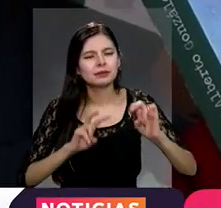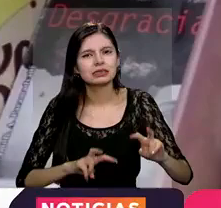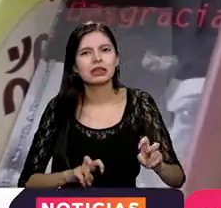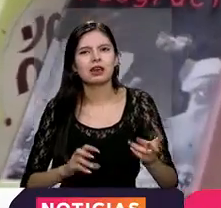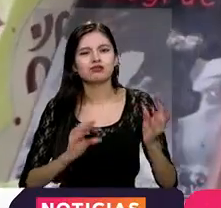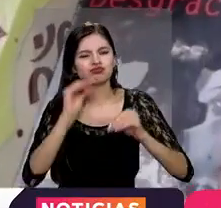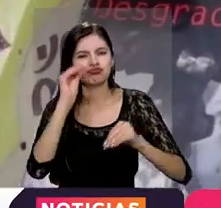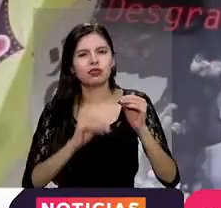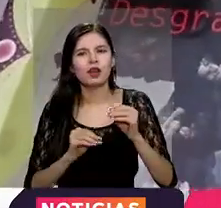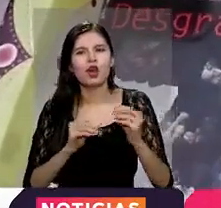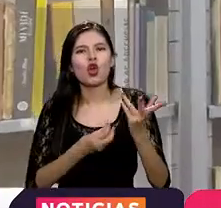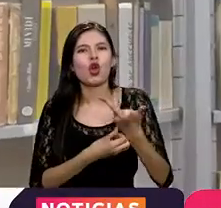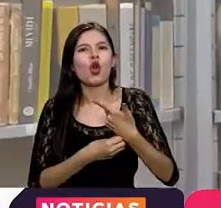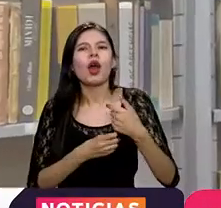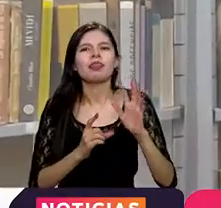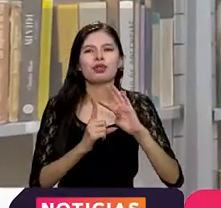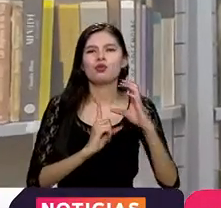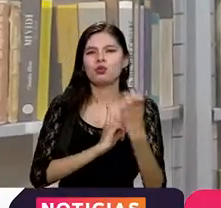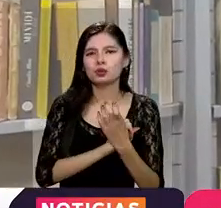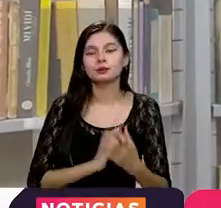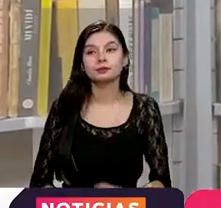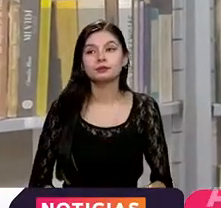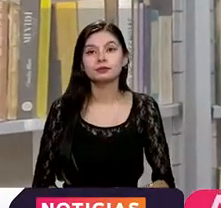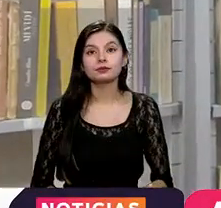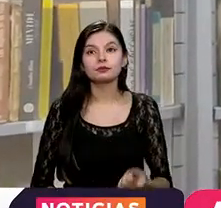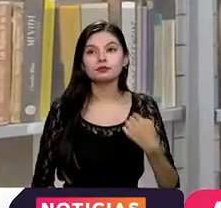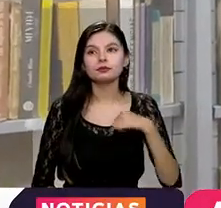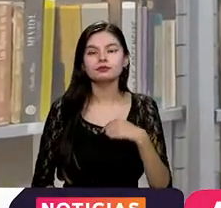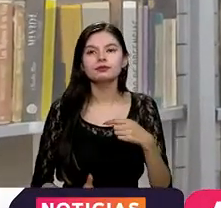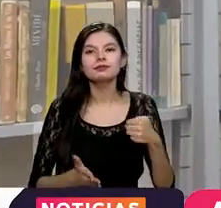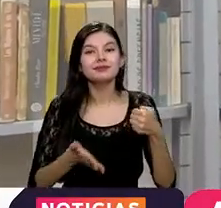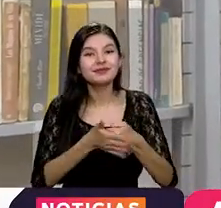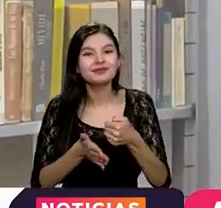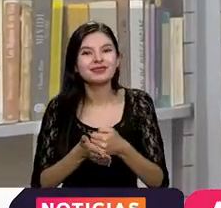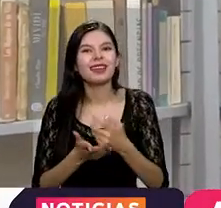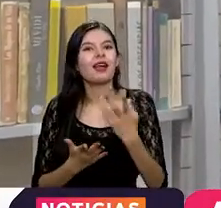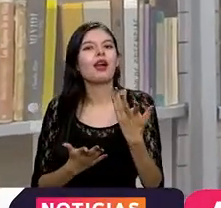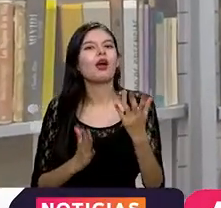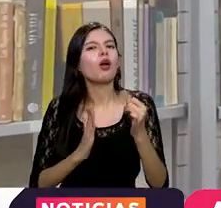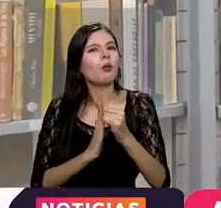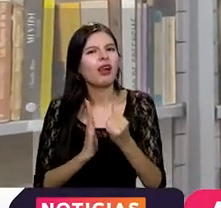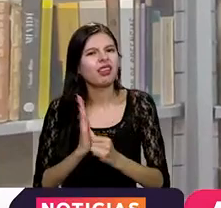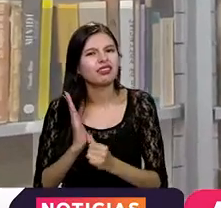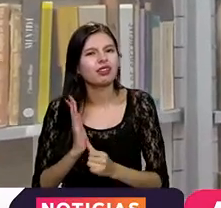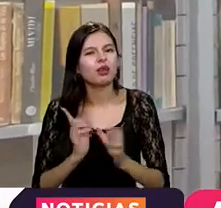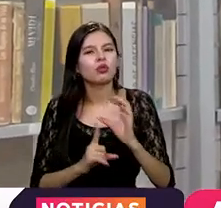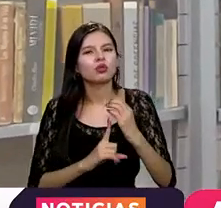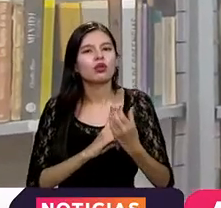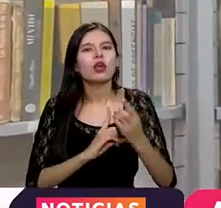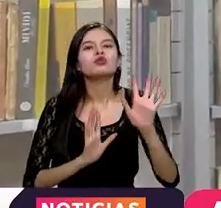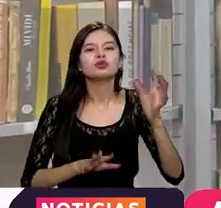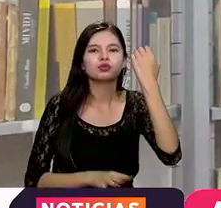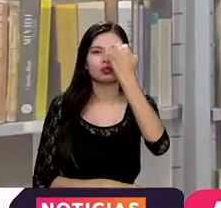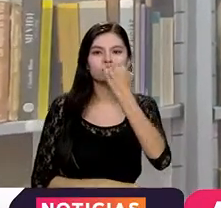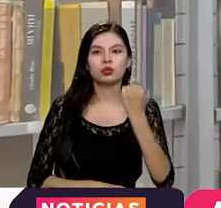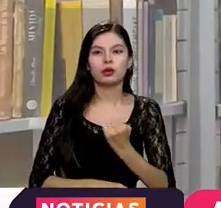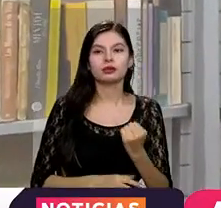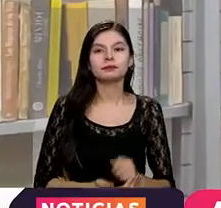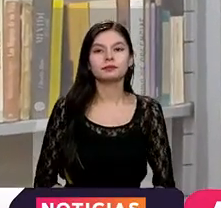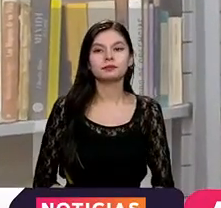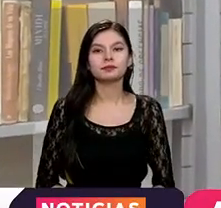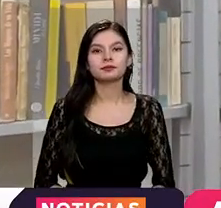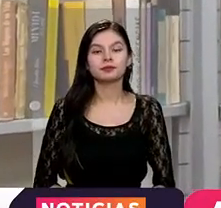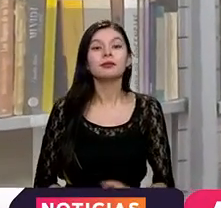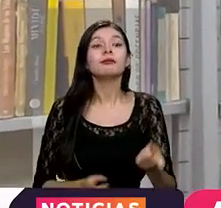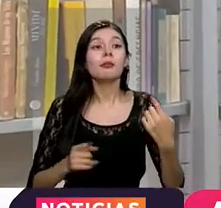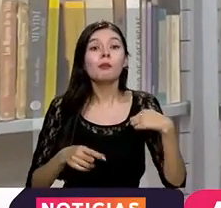y circulación cultural. Parte de los estímulos alimentan la agenda cultural del municipio de Soacha. Entonces,